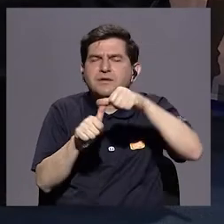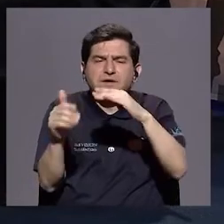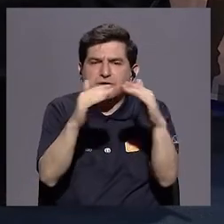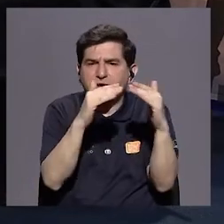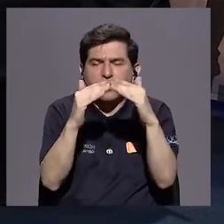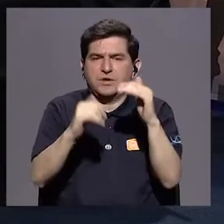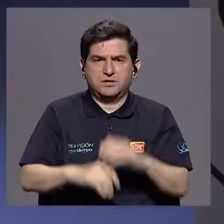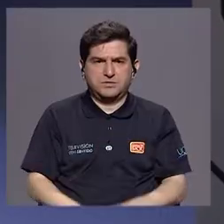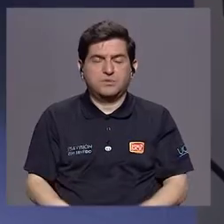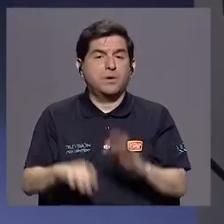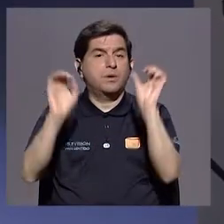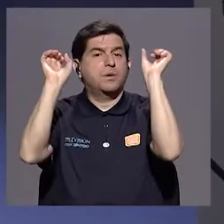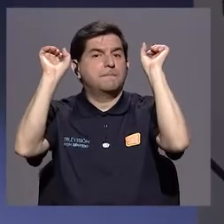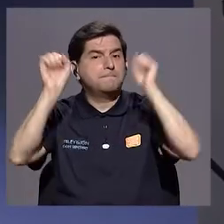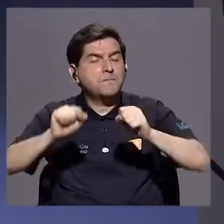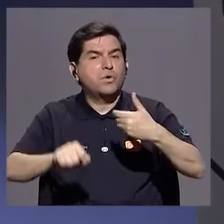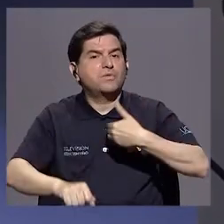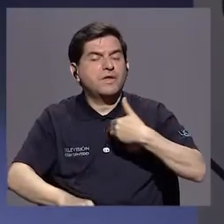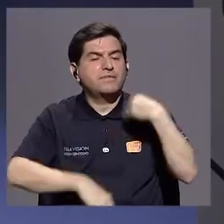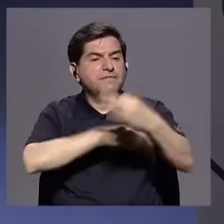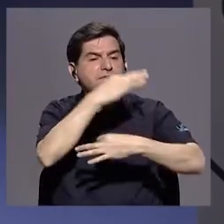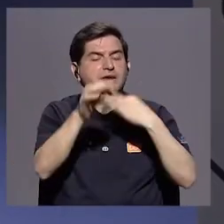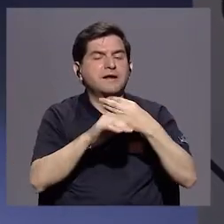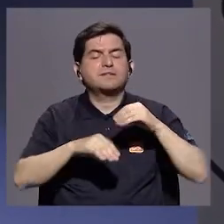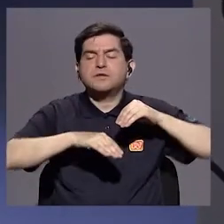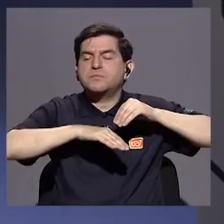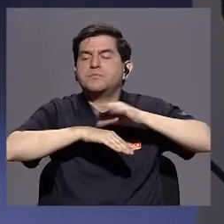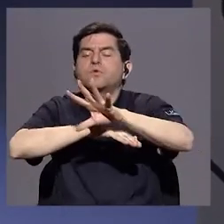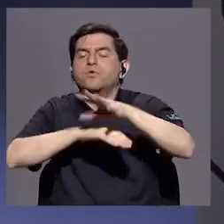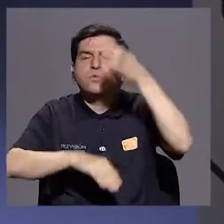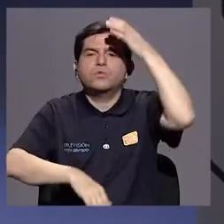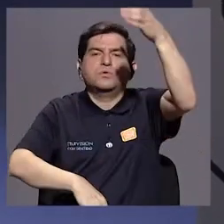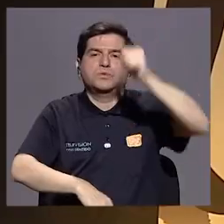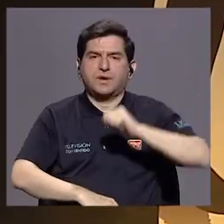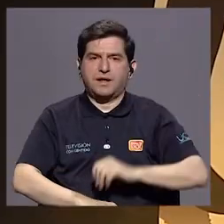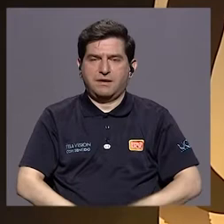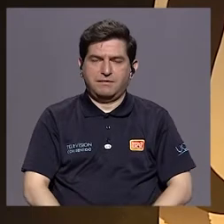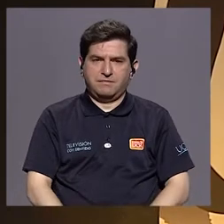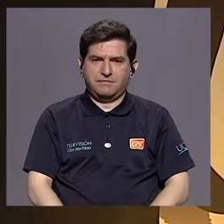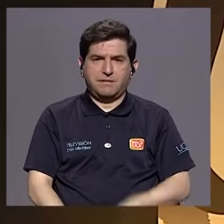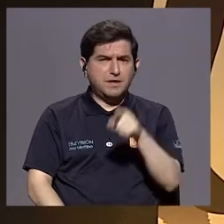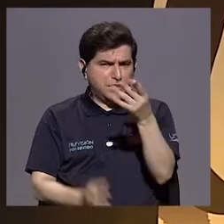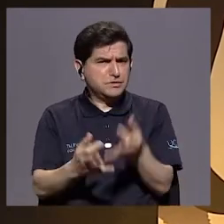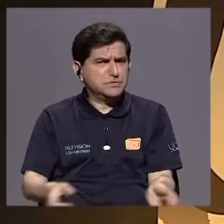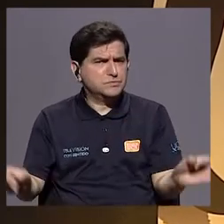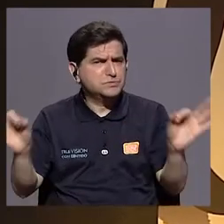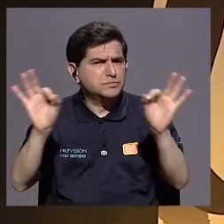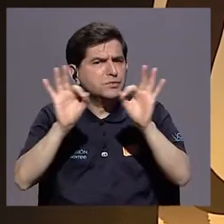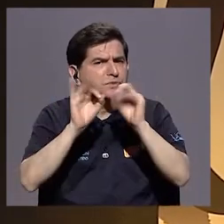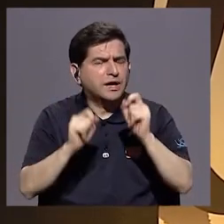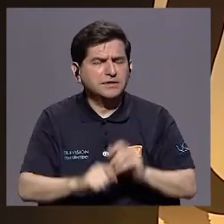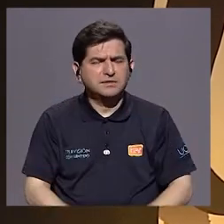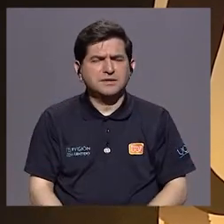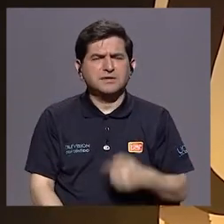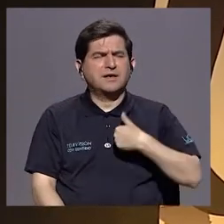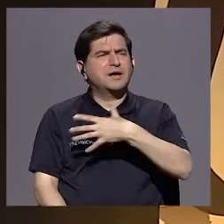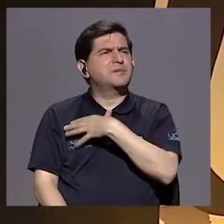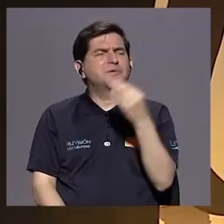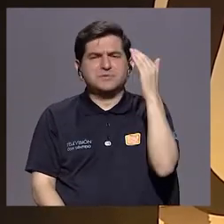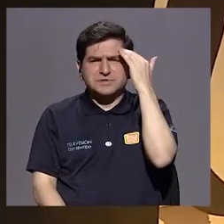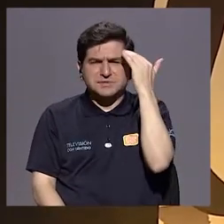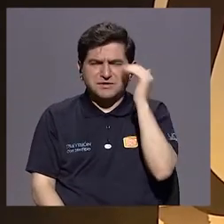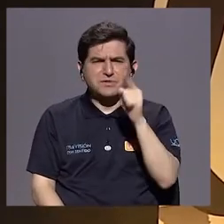para que tenga un tipo de resonancia cultural eso es muy importante y me gustaría saber qué